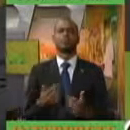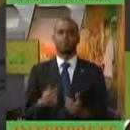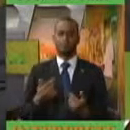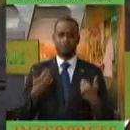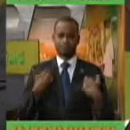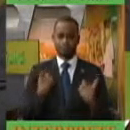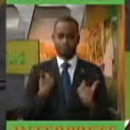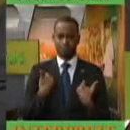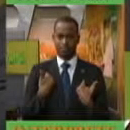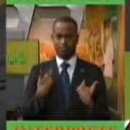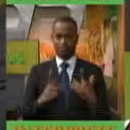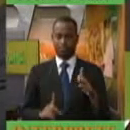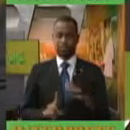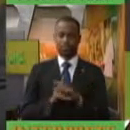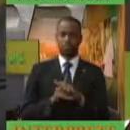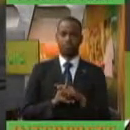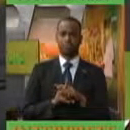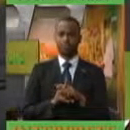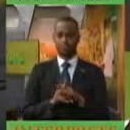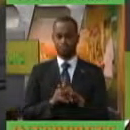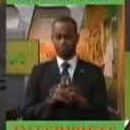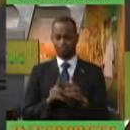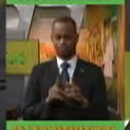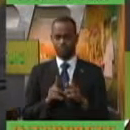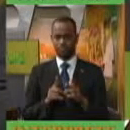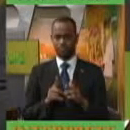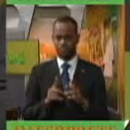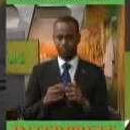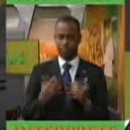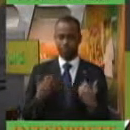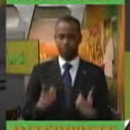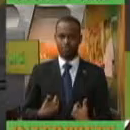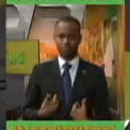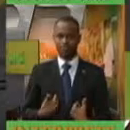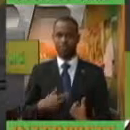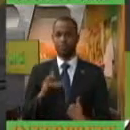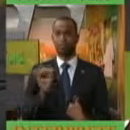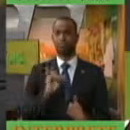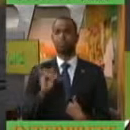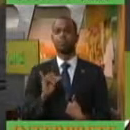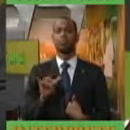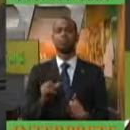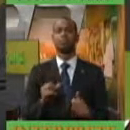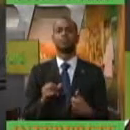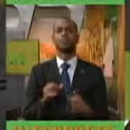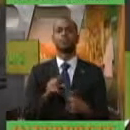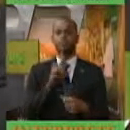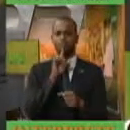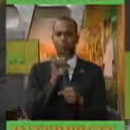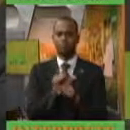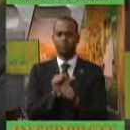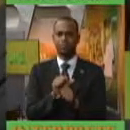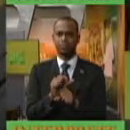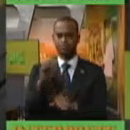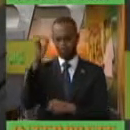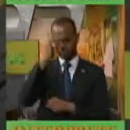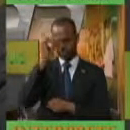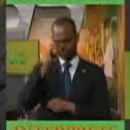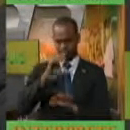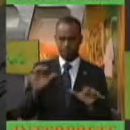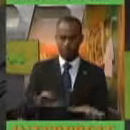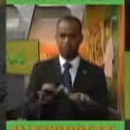yo caer en esta situación alineado bajo la inspiración y el compromiso de Danilo